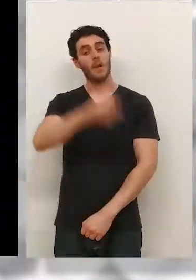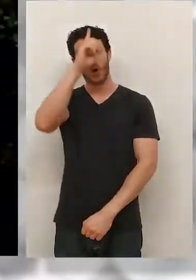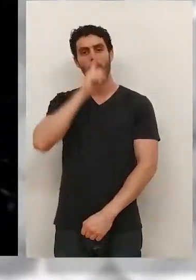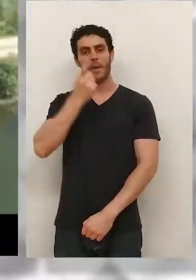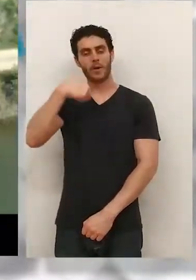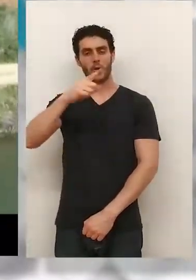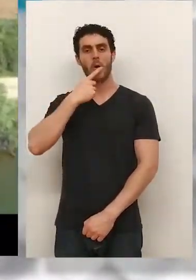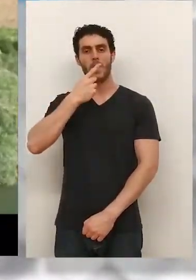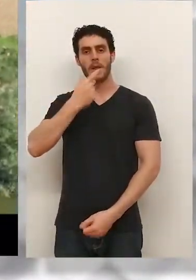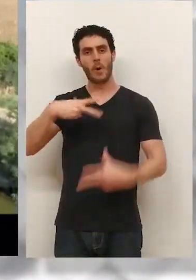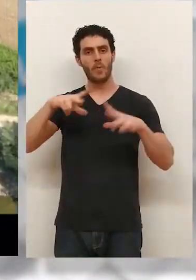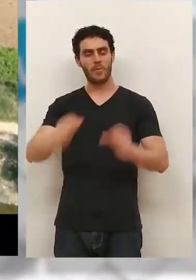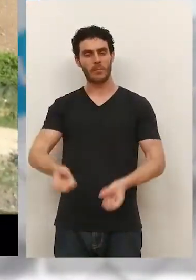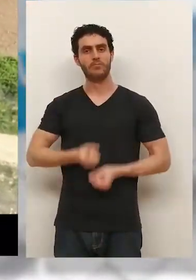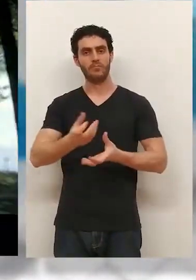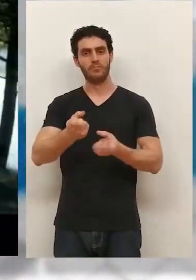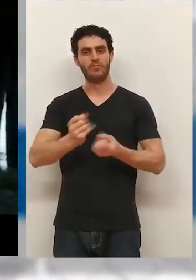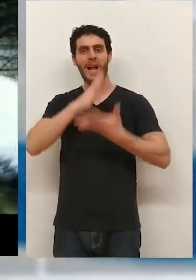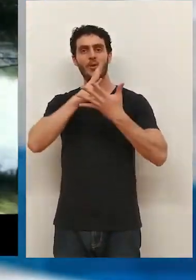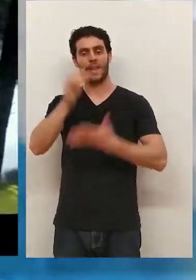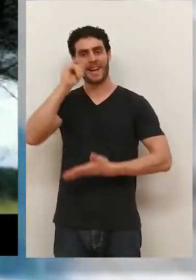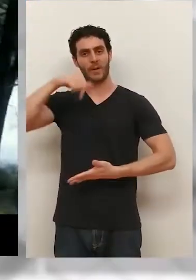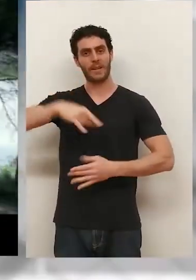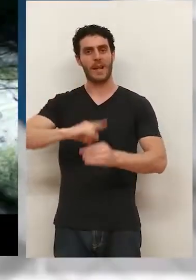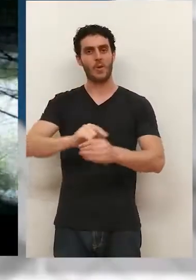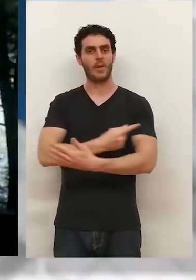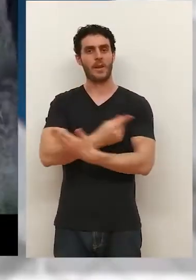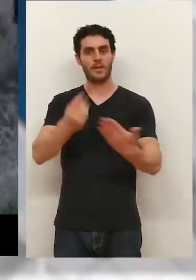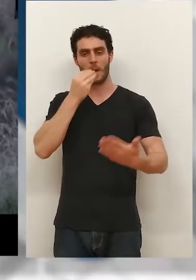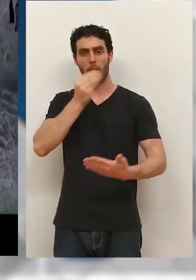duro recorrido que coronó al neerlandés Hans Becky.